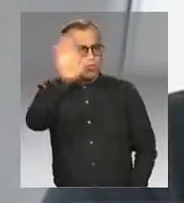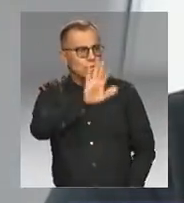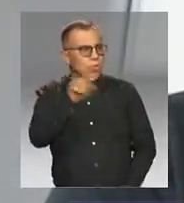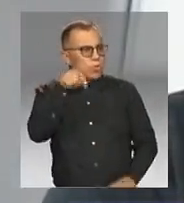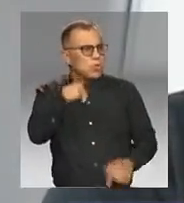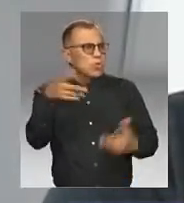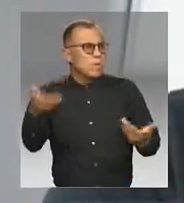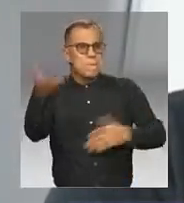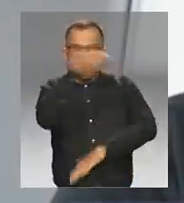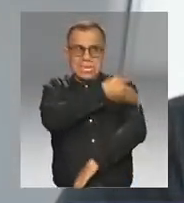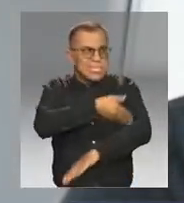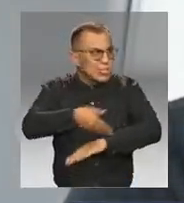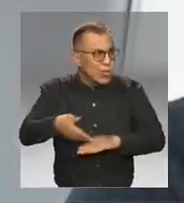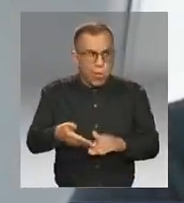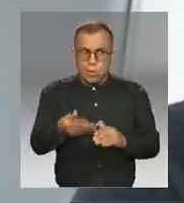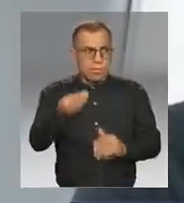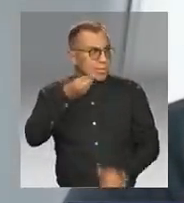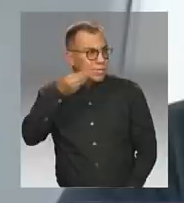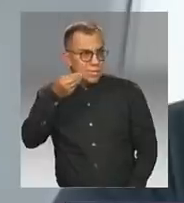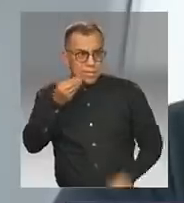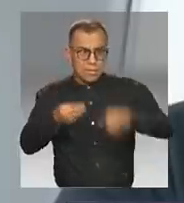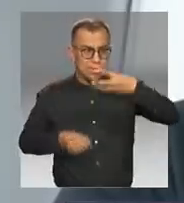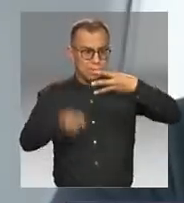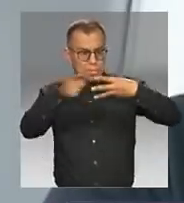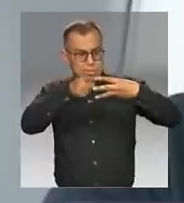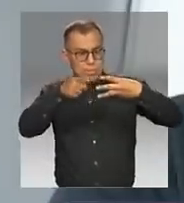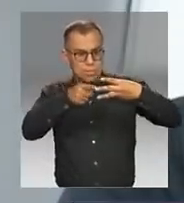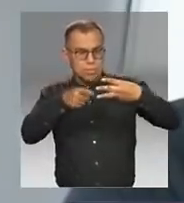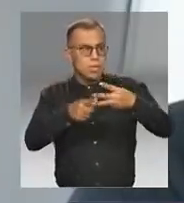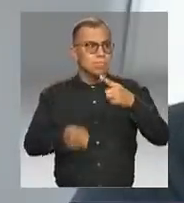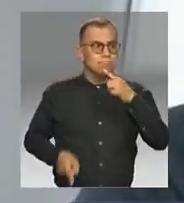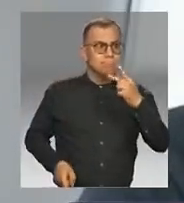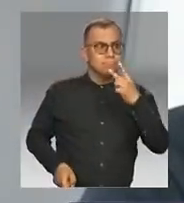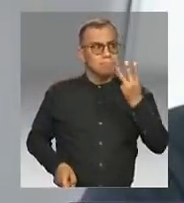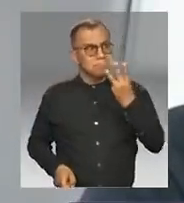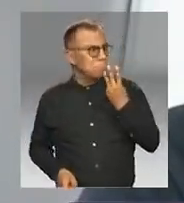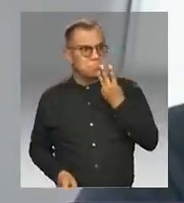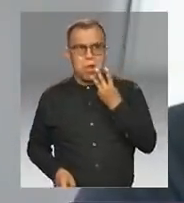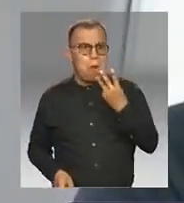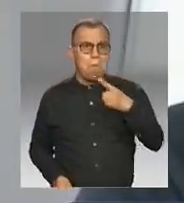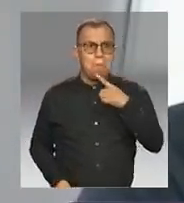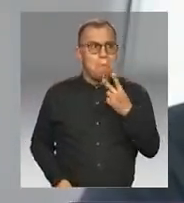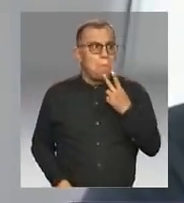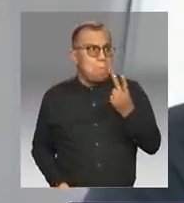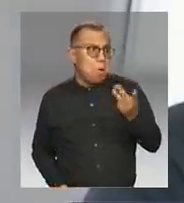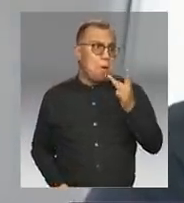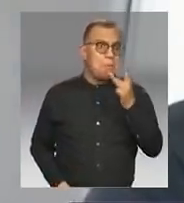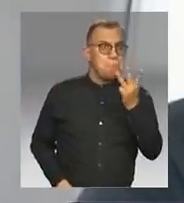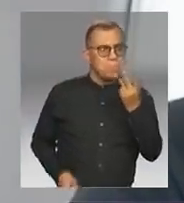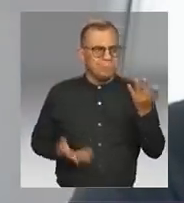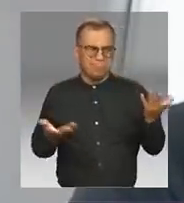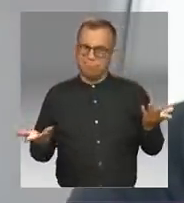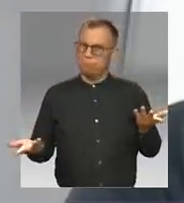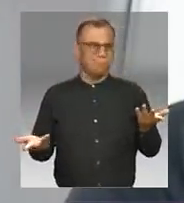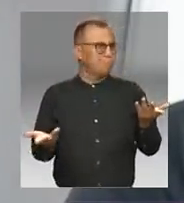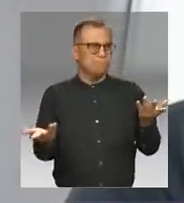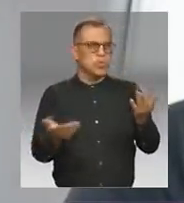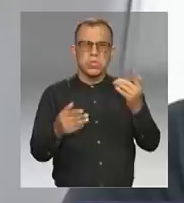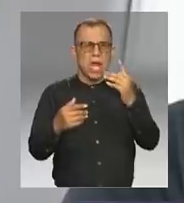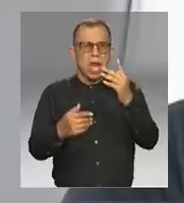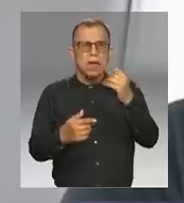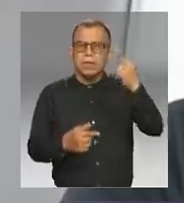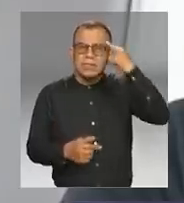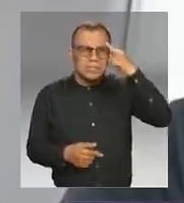donde millones de hogares ya no comen tres veces al día, sino que comen dos. Entonces, ¿qué clase de